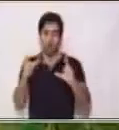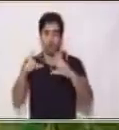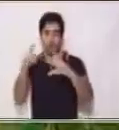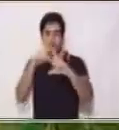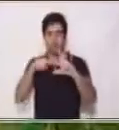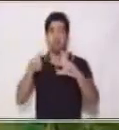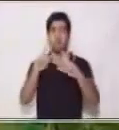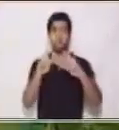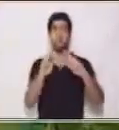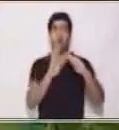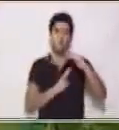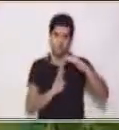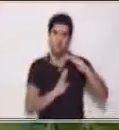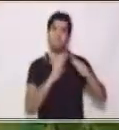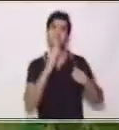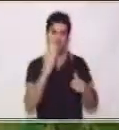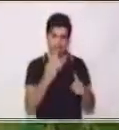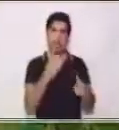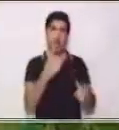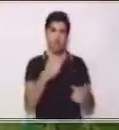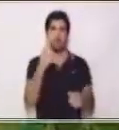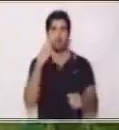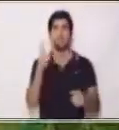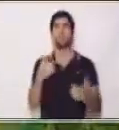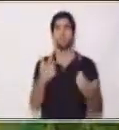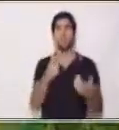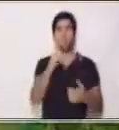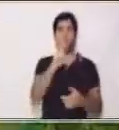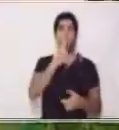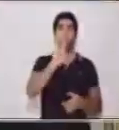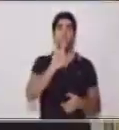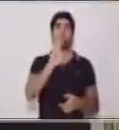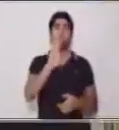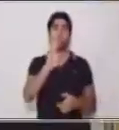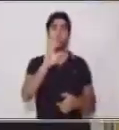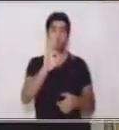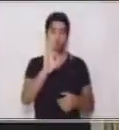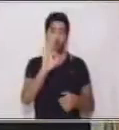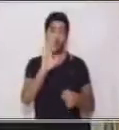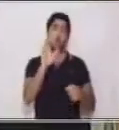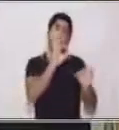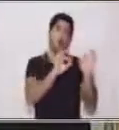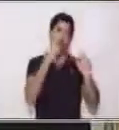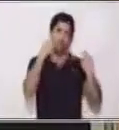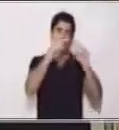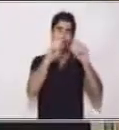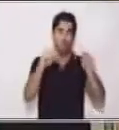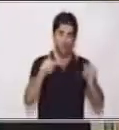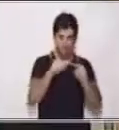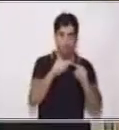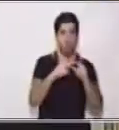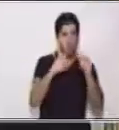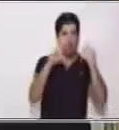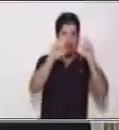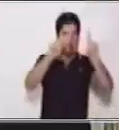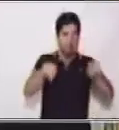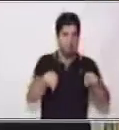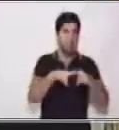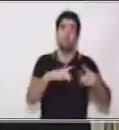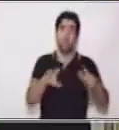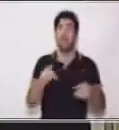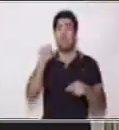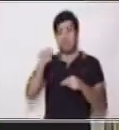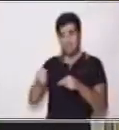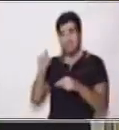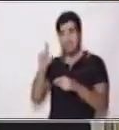básicas. Dentro de nuestras figuras geométricas básicas tenemos el cubo. El cubo tiene